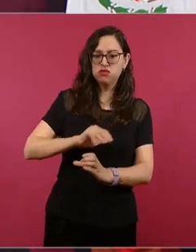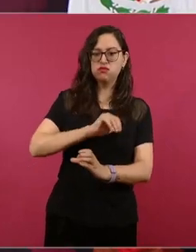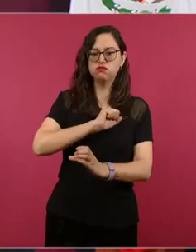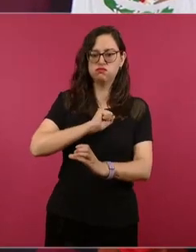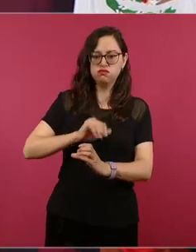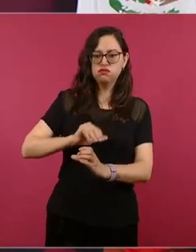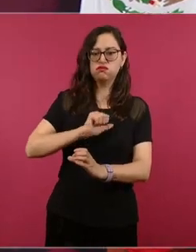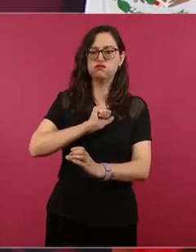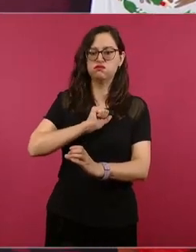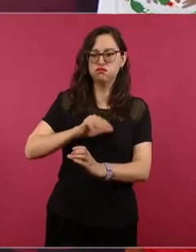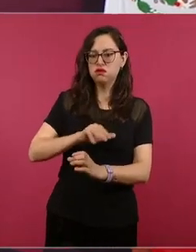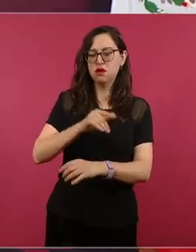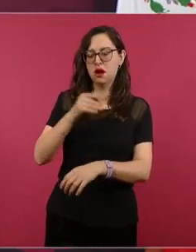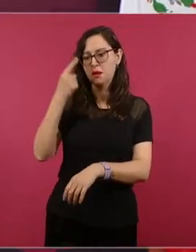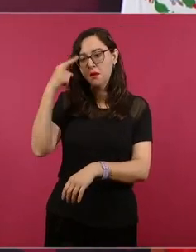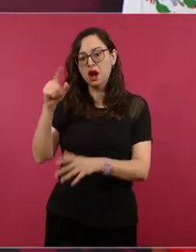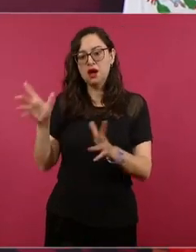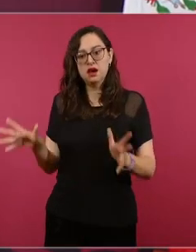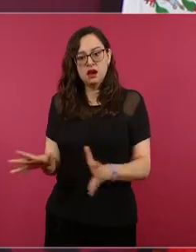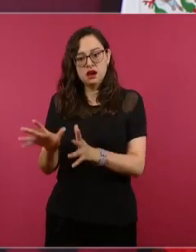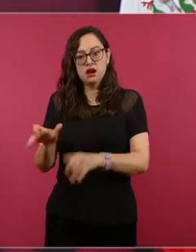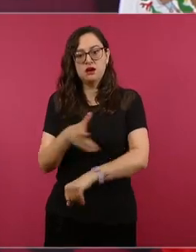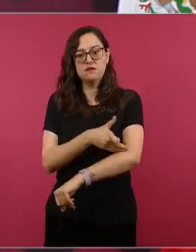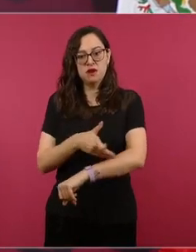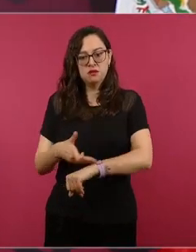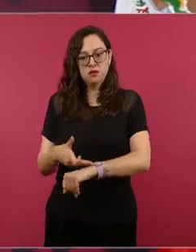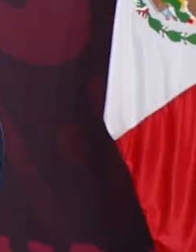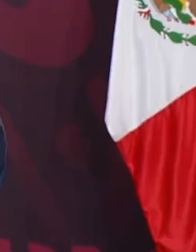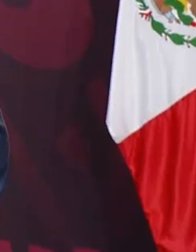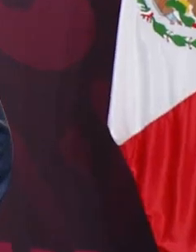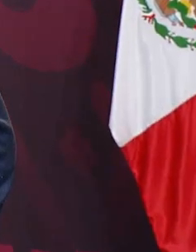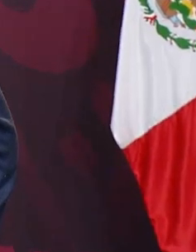a sus familiares en México. ¿Ha bajado la